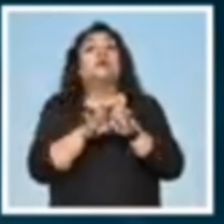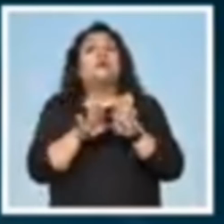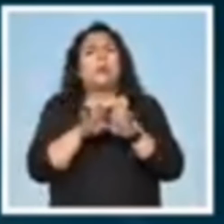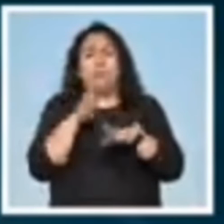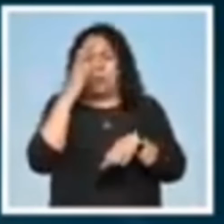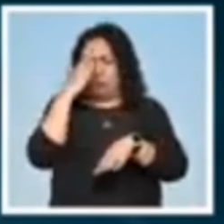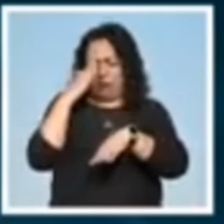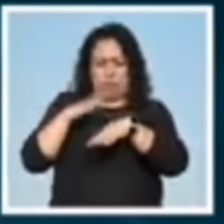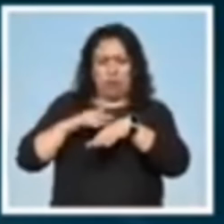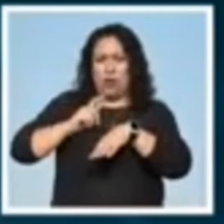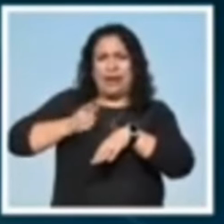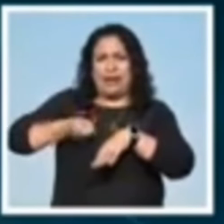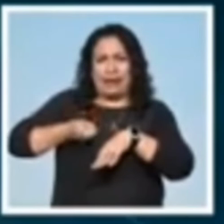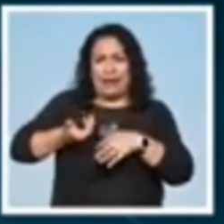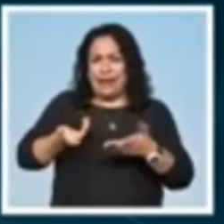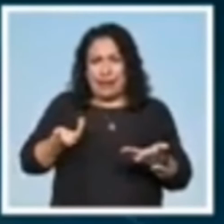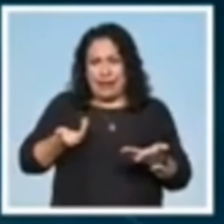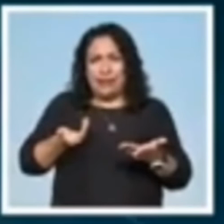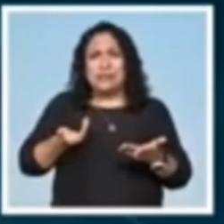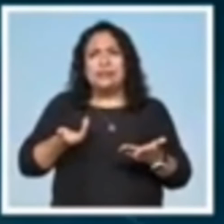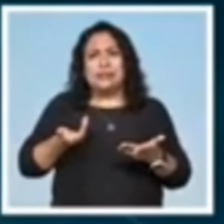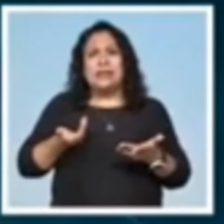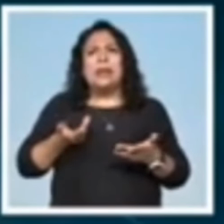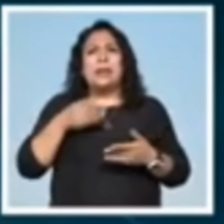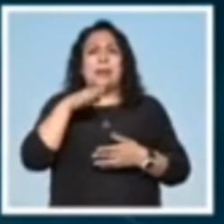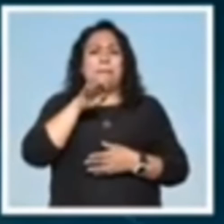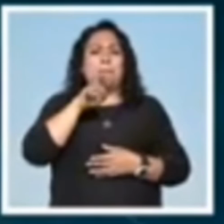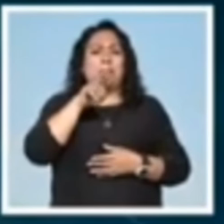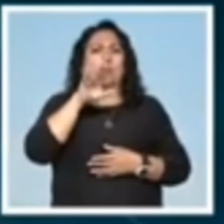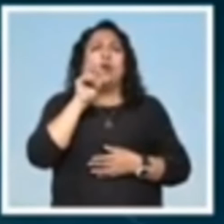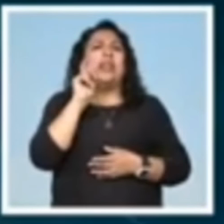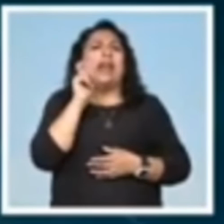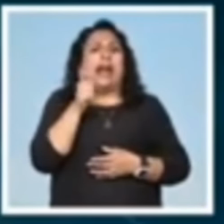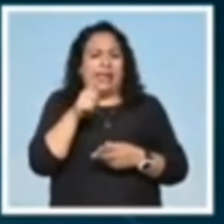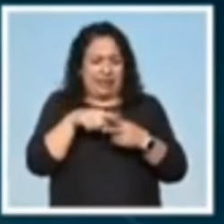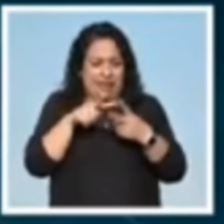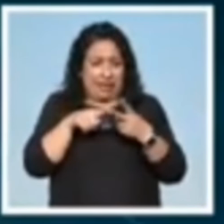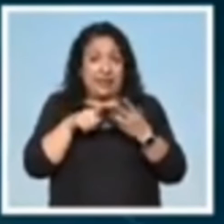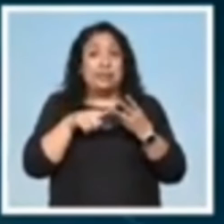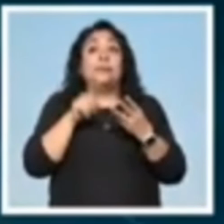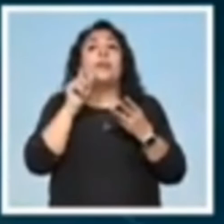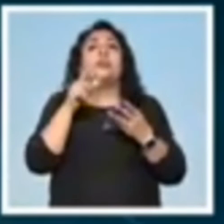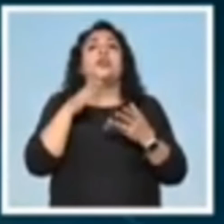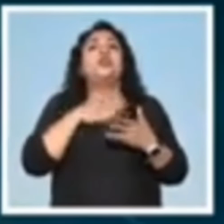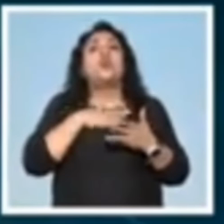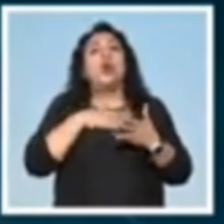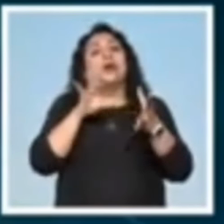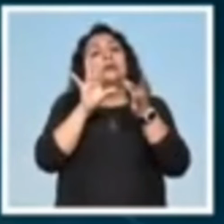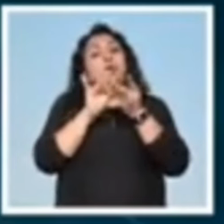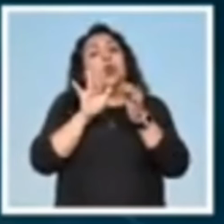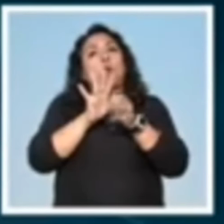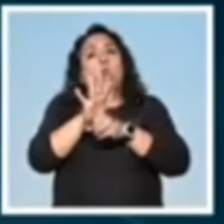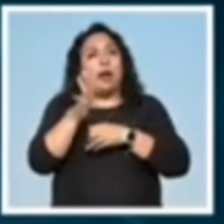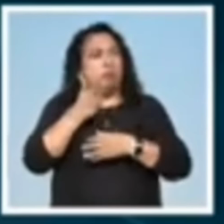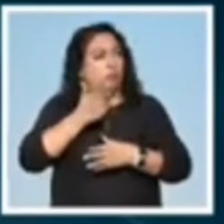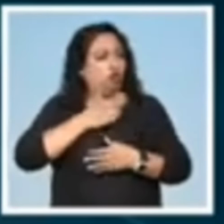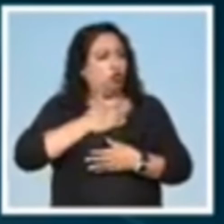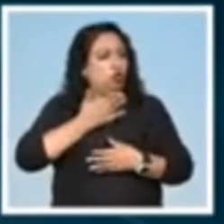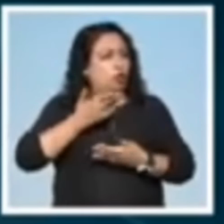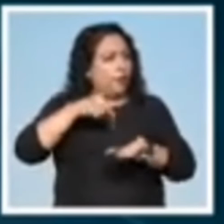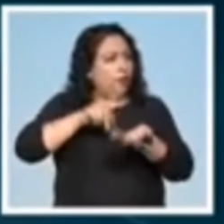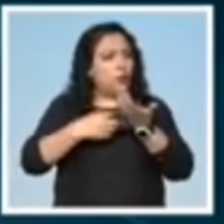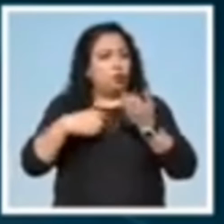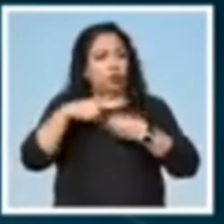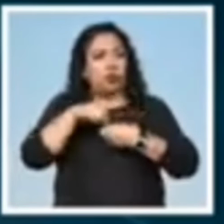Qué es la memoria no Qué es memória Y a partir de ahí qué podemos contar qué somos en la sociedad Y